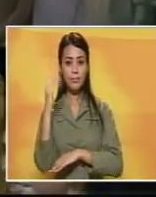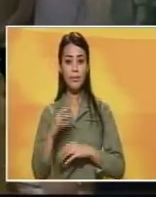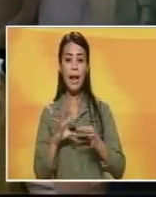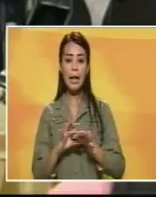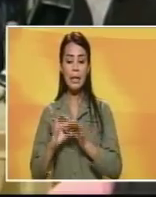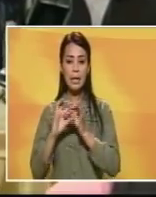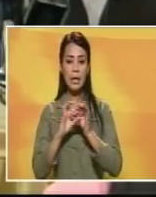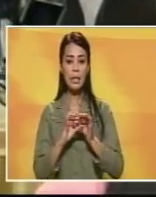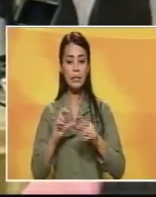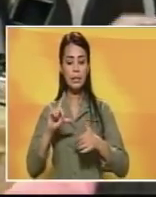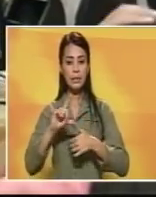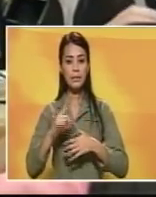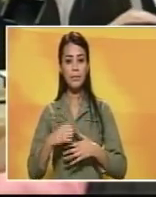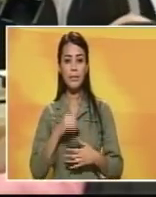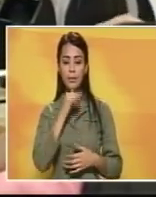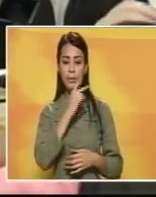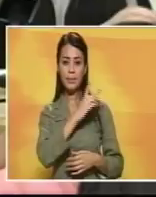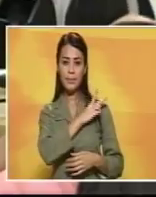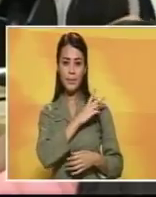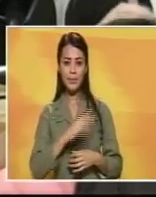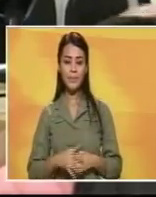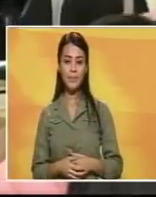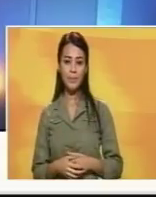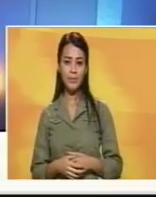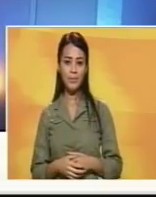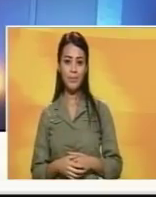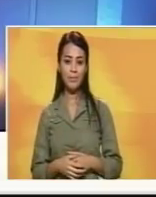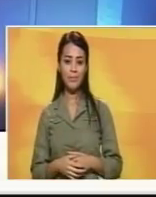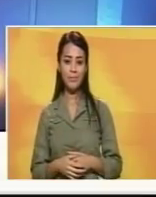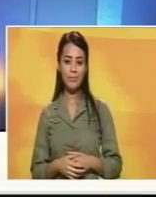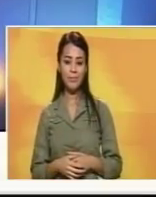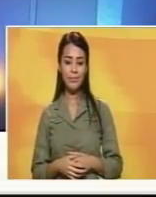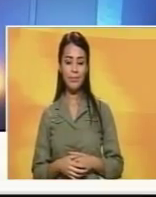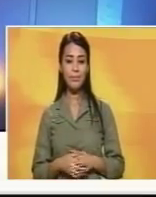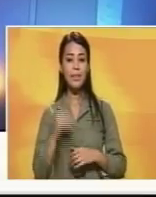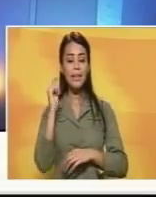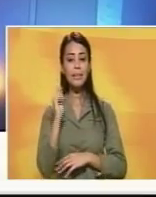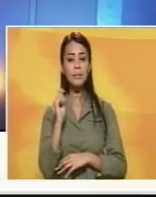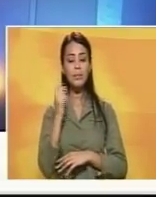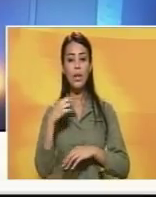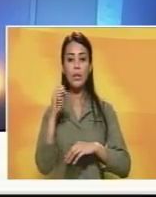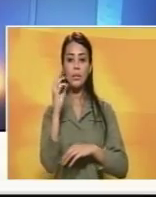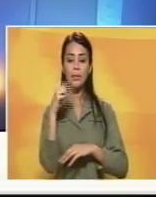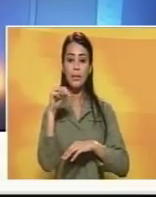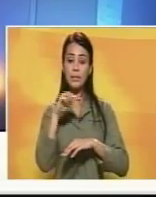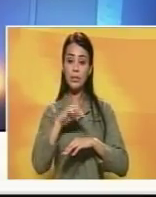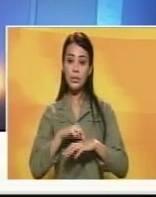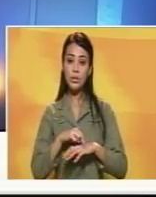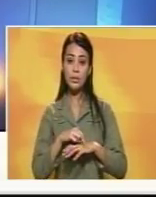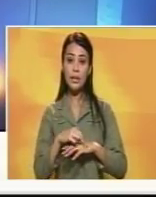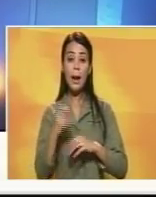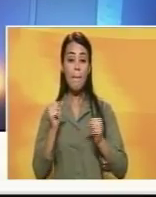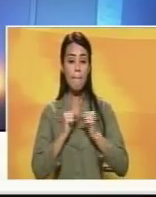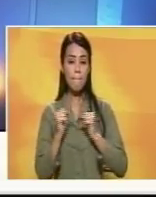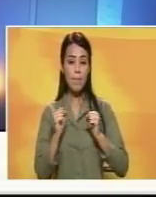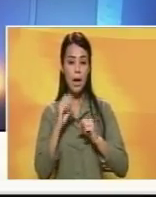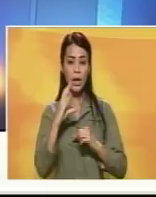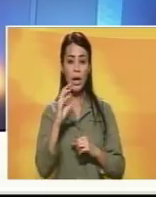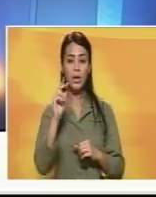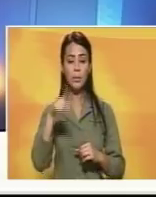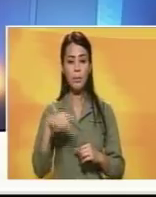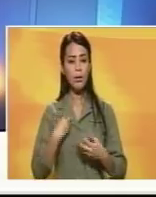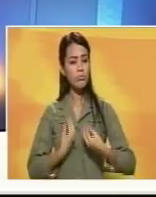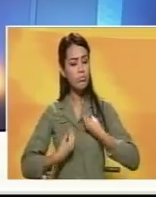con Latina TV, Génesis Colmenares, Noticiero Venevisión. El diputado ante la Asamblea Nacional por el Estado Mérida, Carlos Paparoni, manifestó